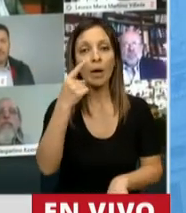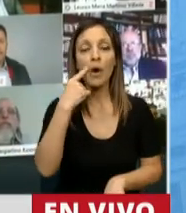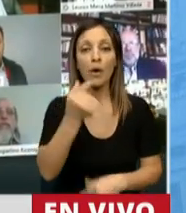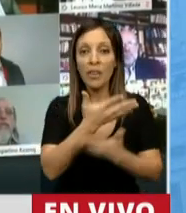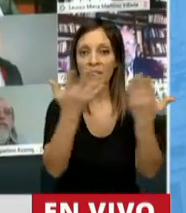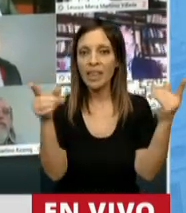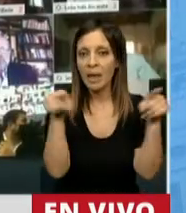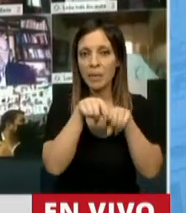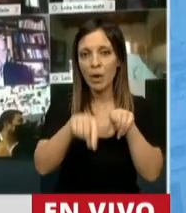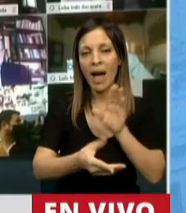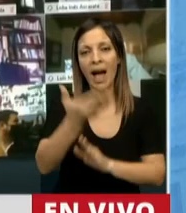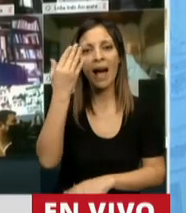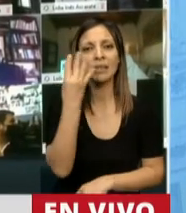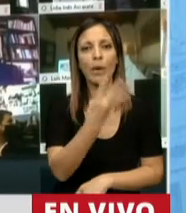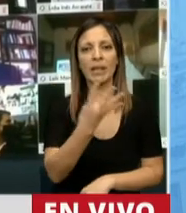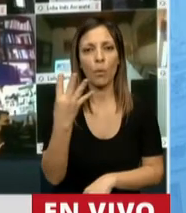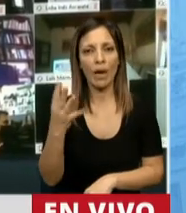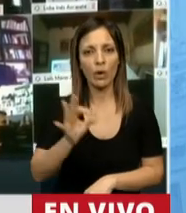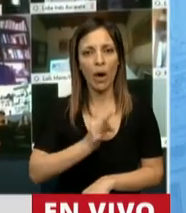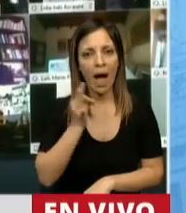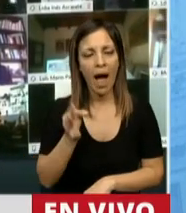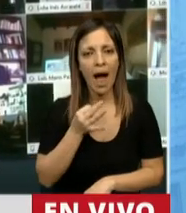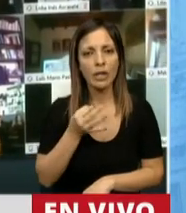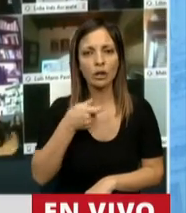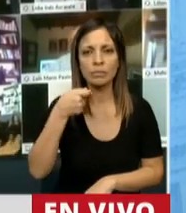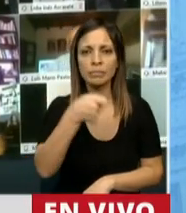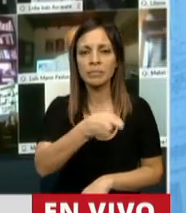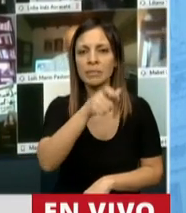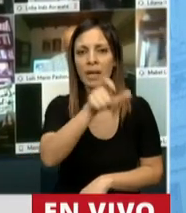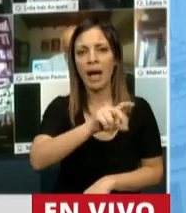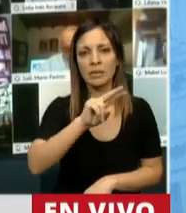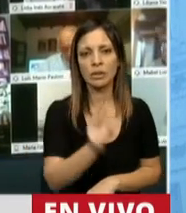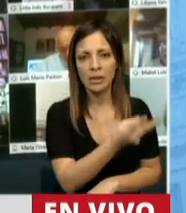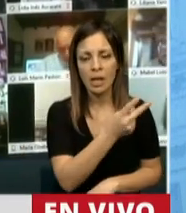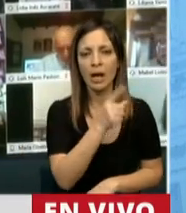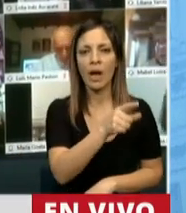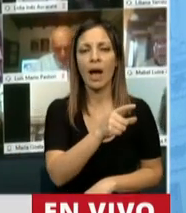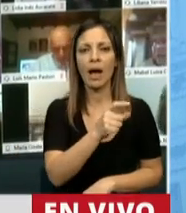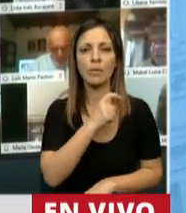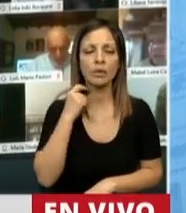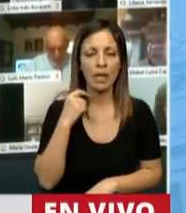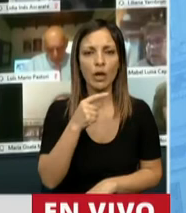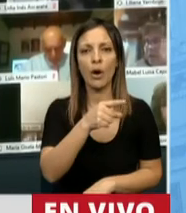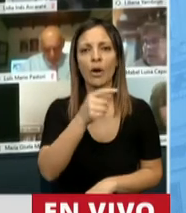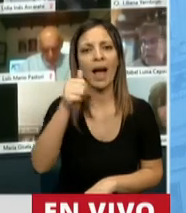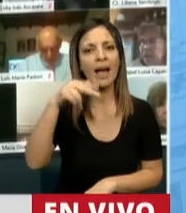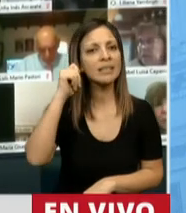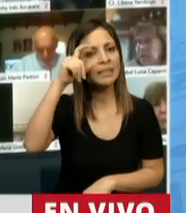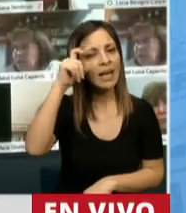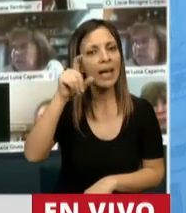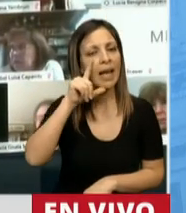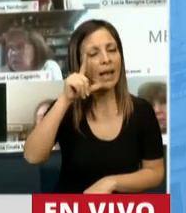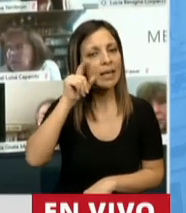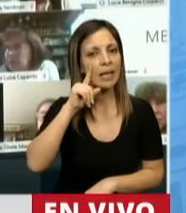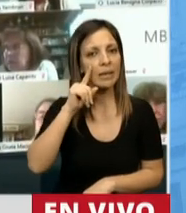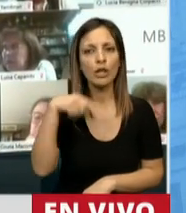hoy, hace 44 años, asesinaban al hoy beato Monseñor Enrique Angelelli, a